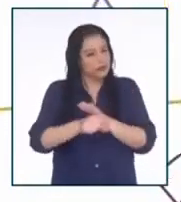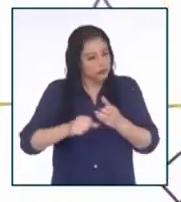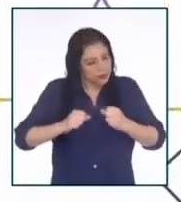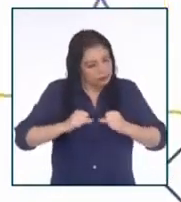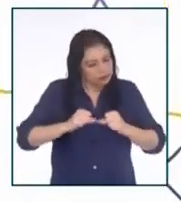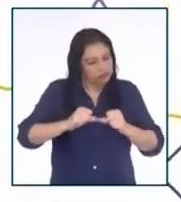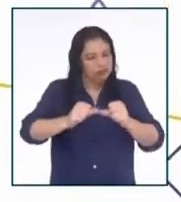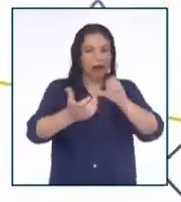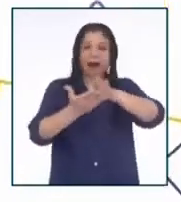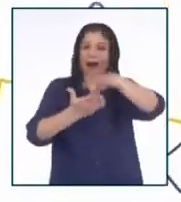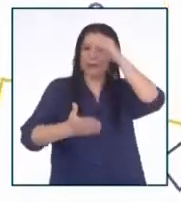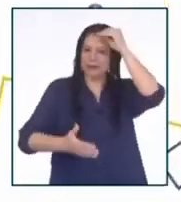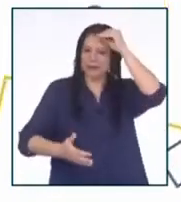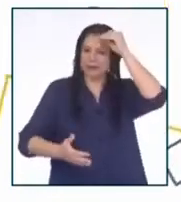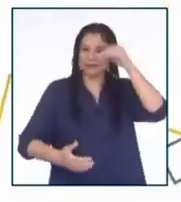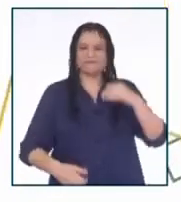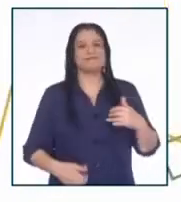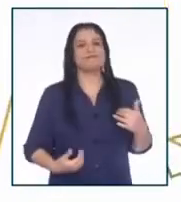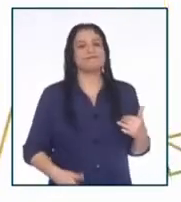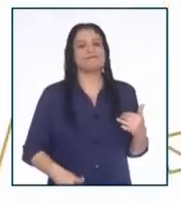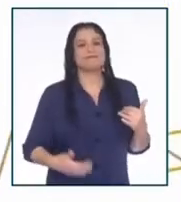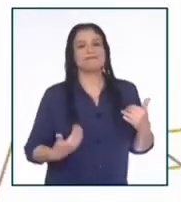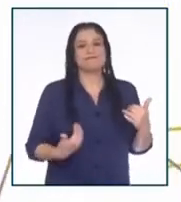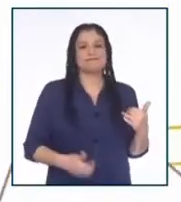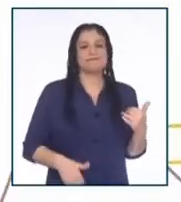seguir aprendiendo.